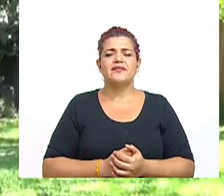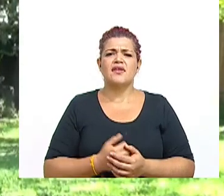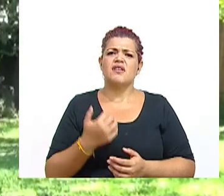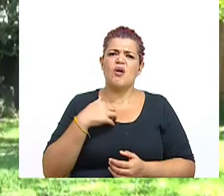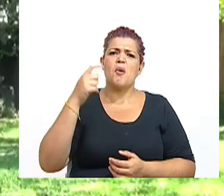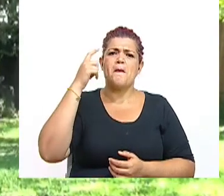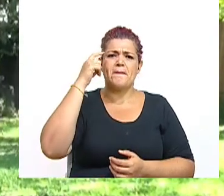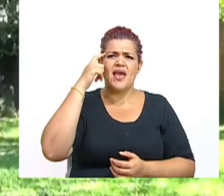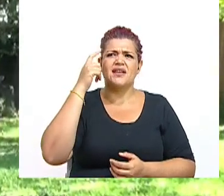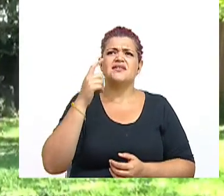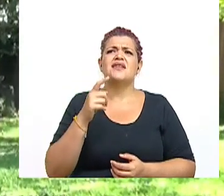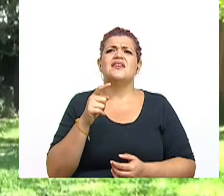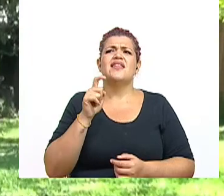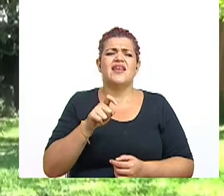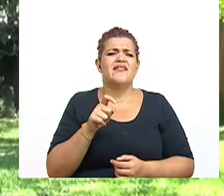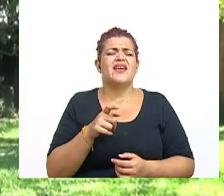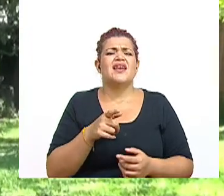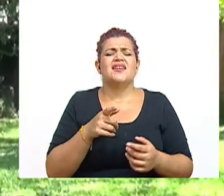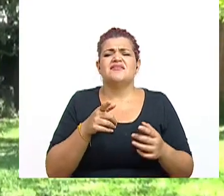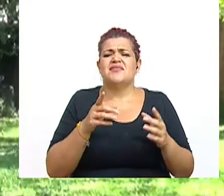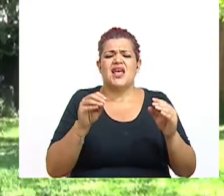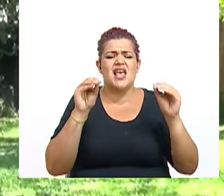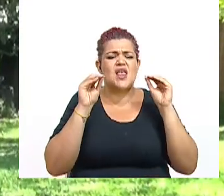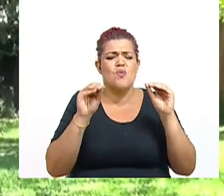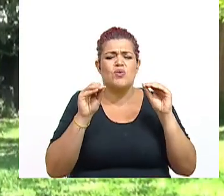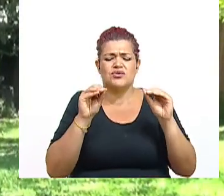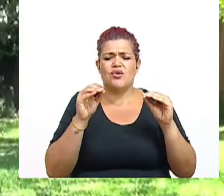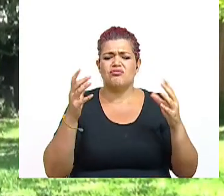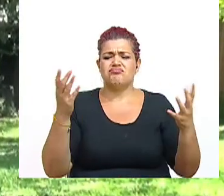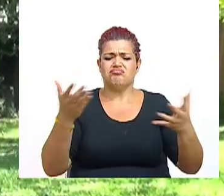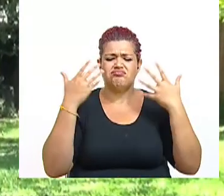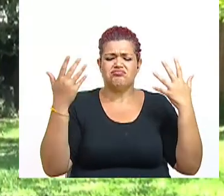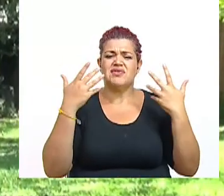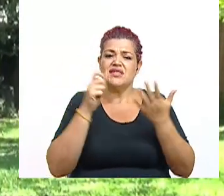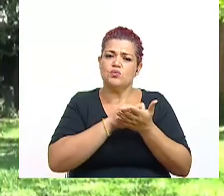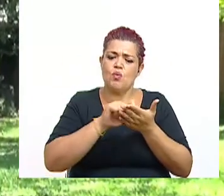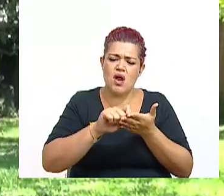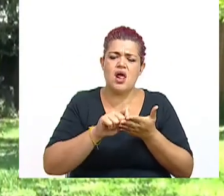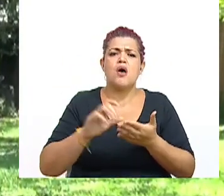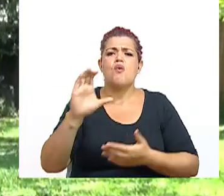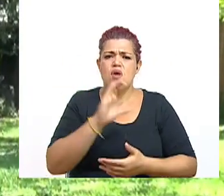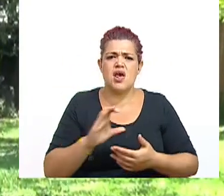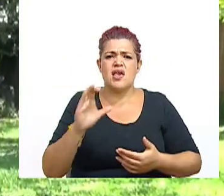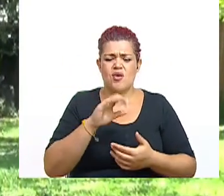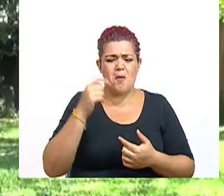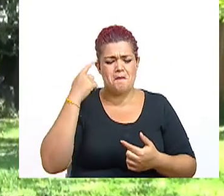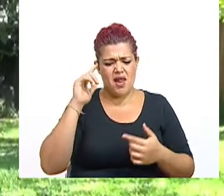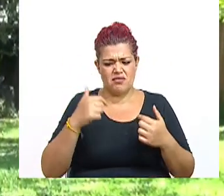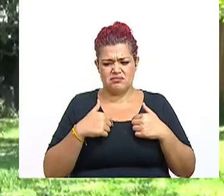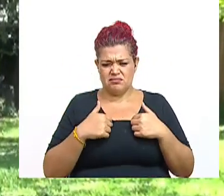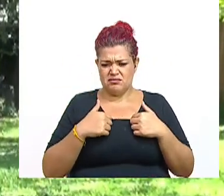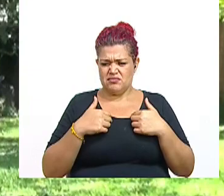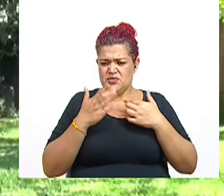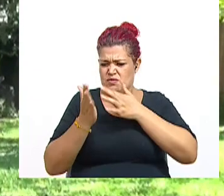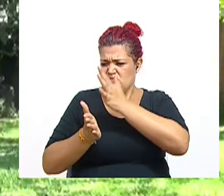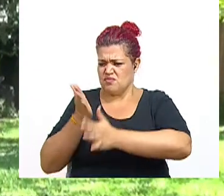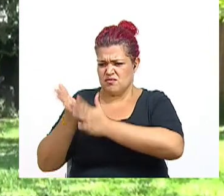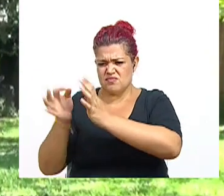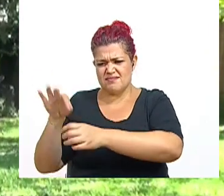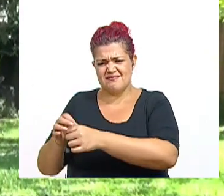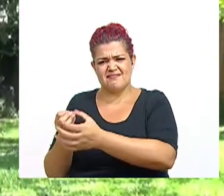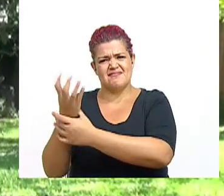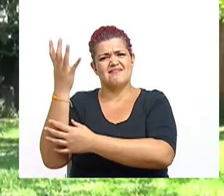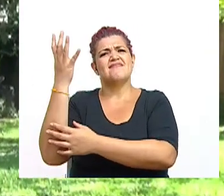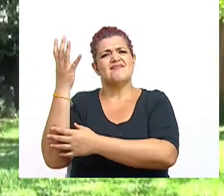Pienso que se debería dar a conocer la educación ambiental en las escuelas y los colegios para seguir inculcando un sentido ambientalista en los estudiantes desde una edad temprana.